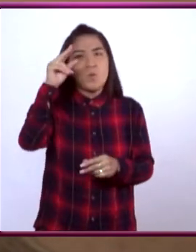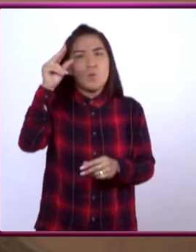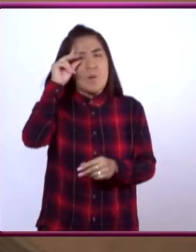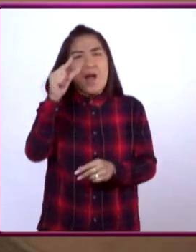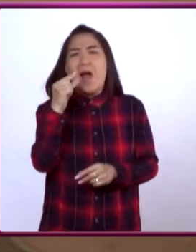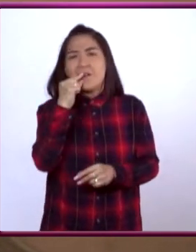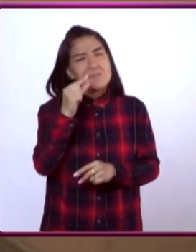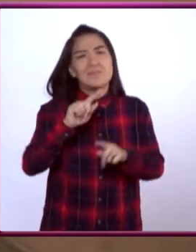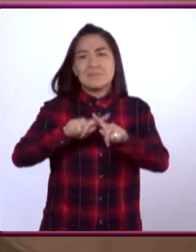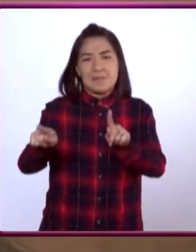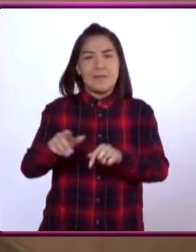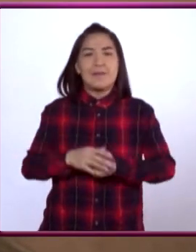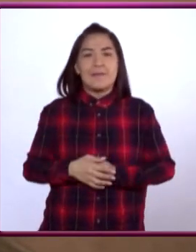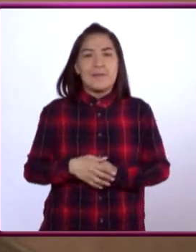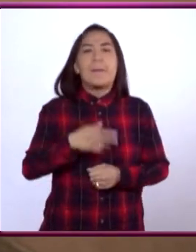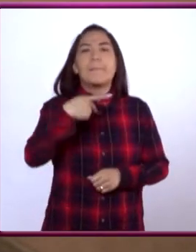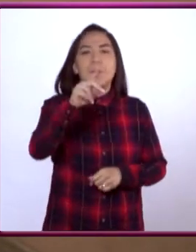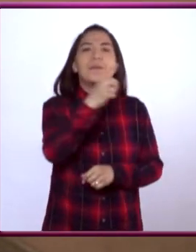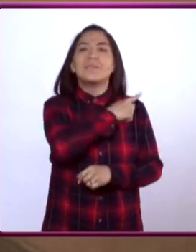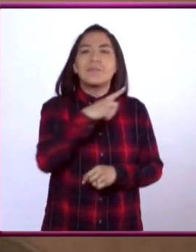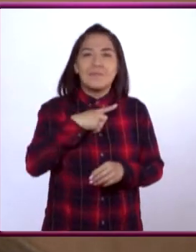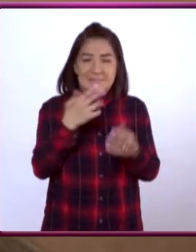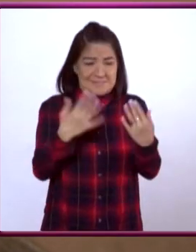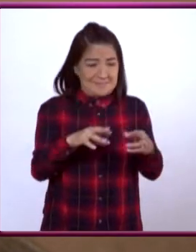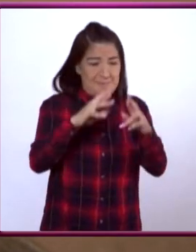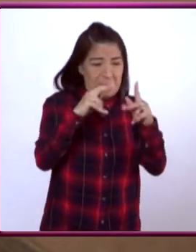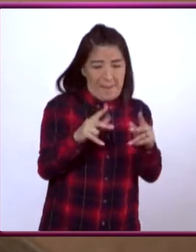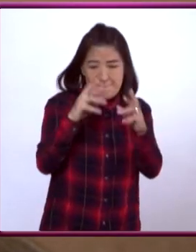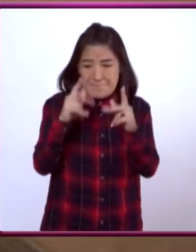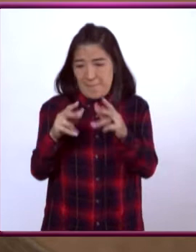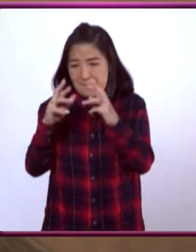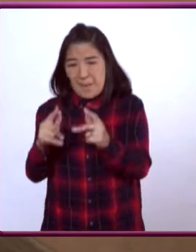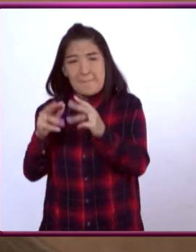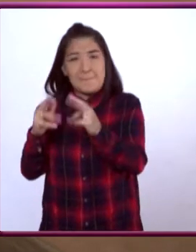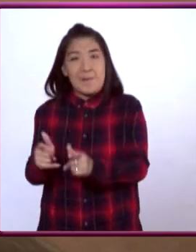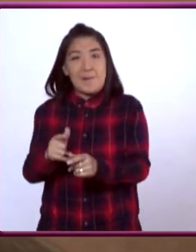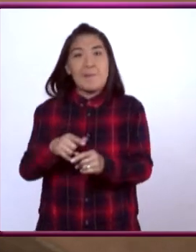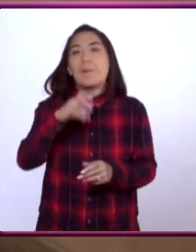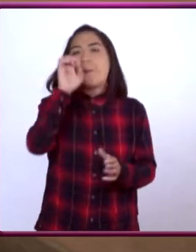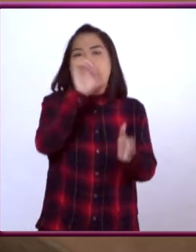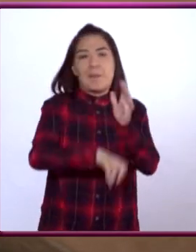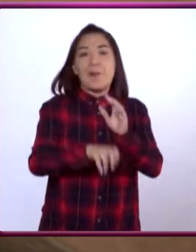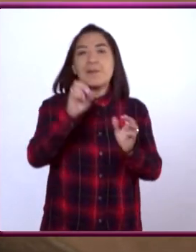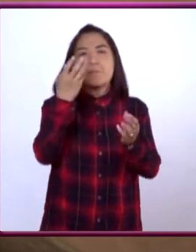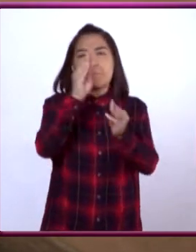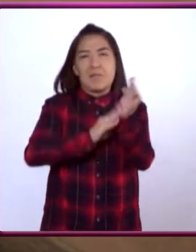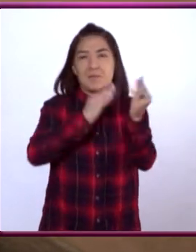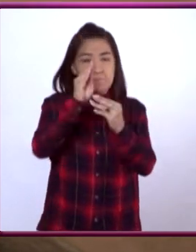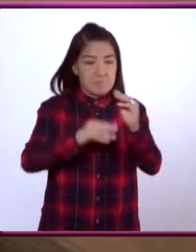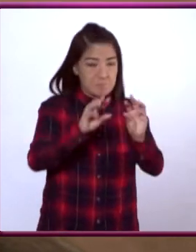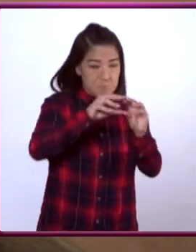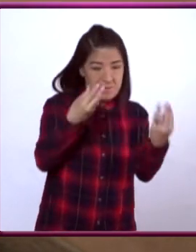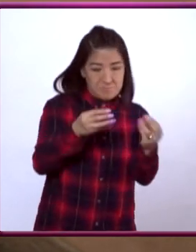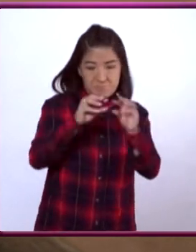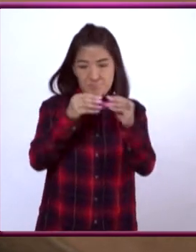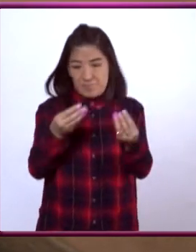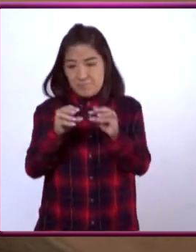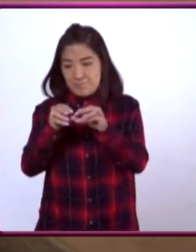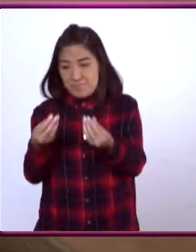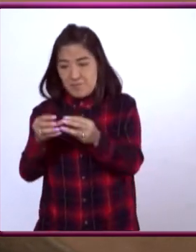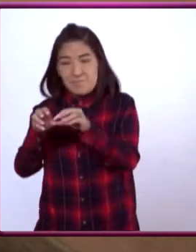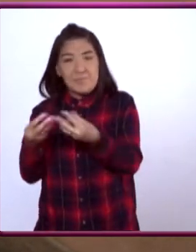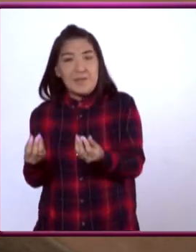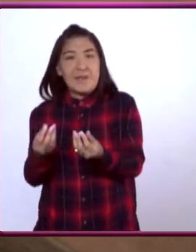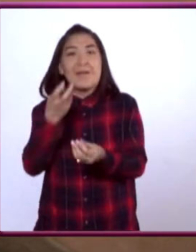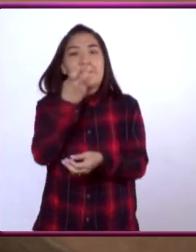vez. En sentido metafórico sí es igual, pero tendríamos que cortarlo muchísimas veces, hasta que de plátano nada más quede un átomo de